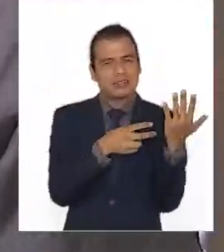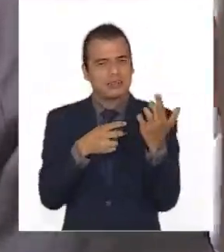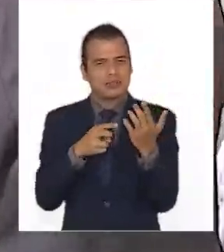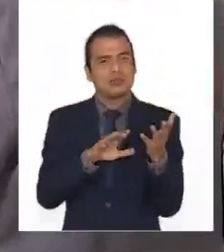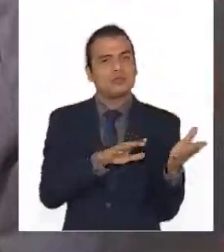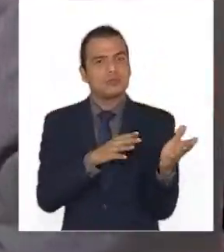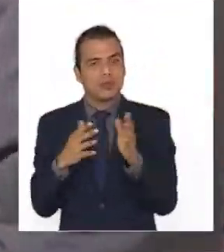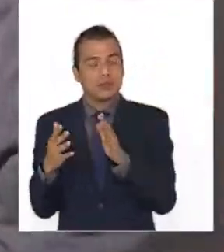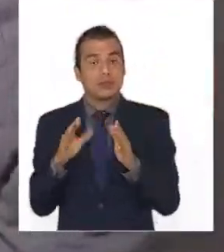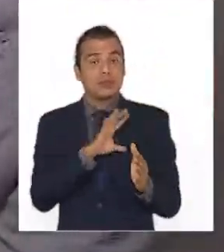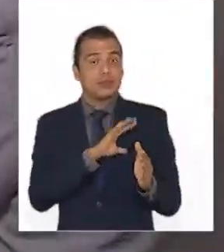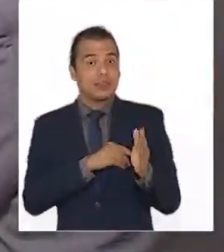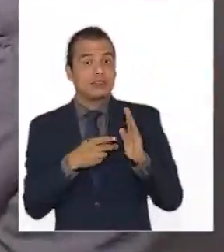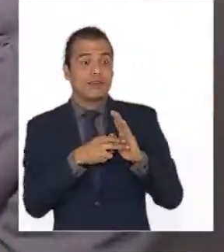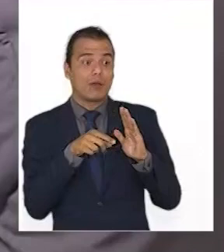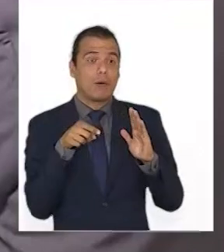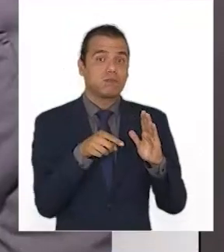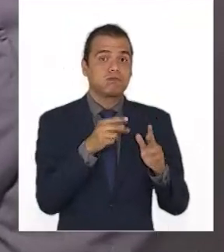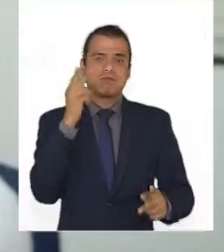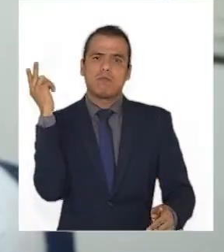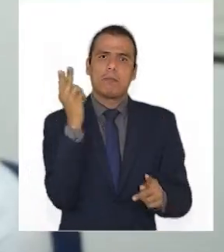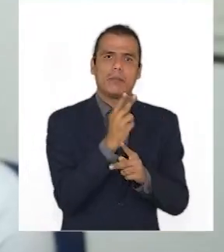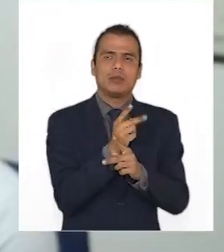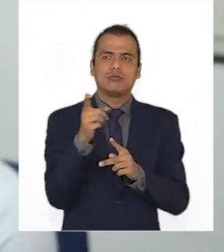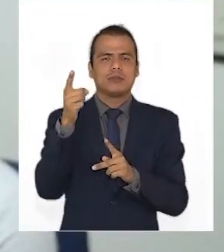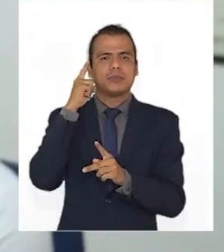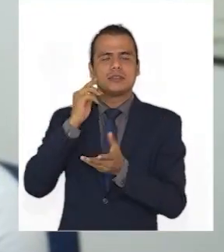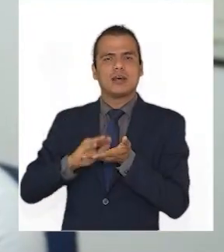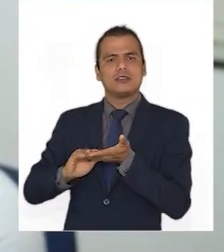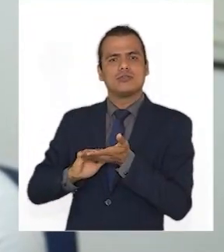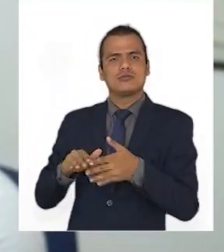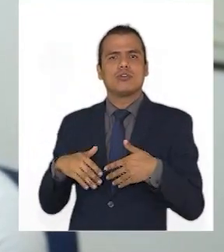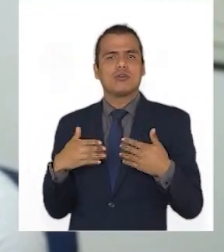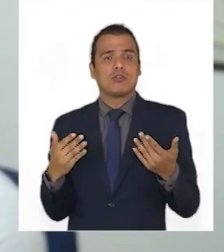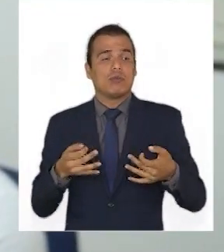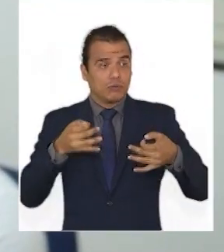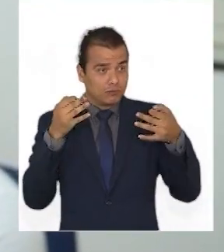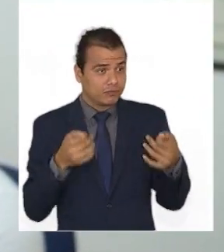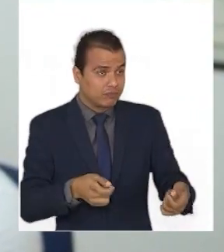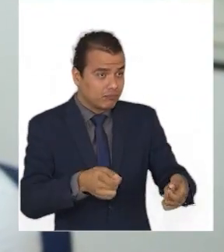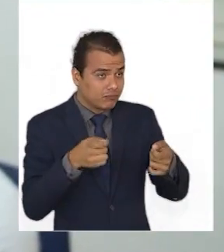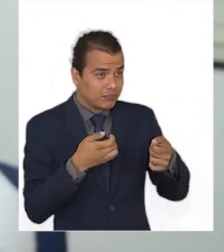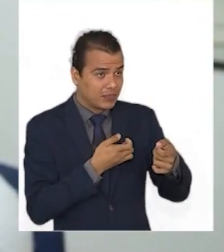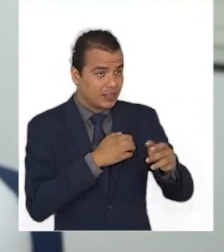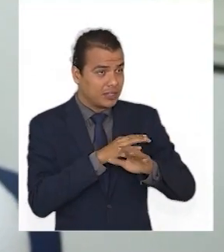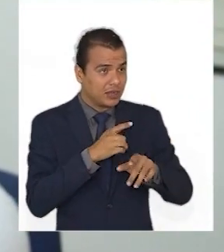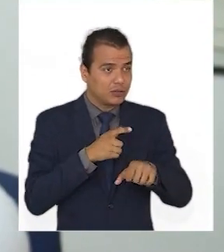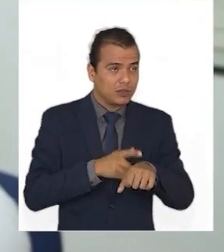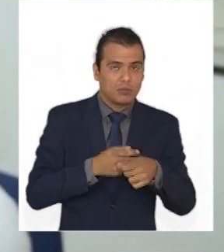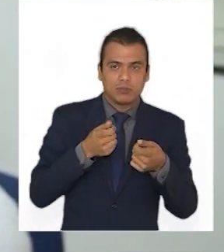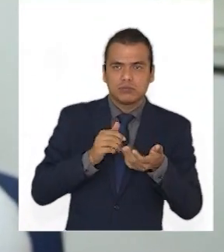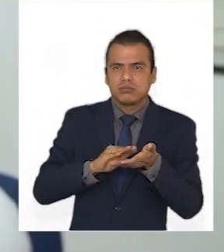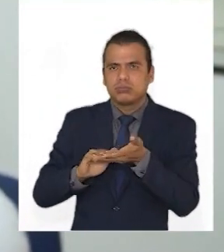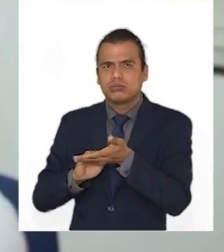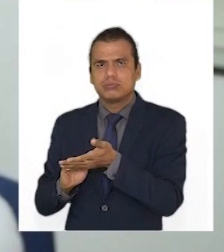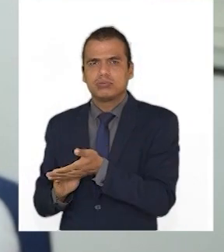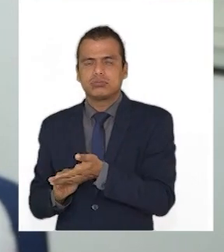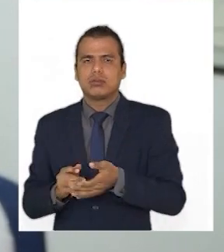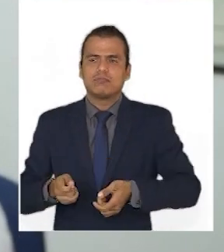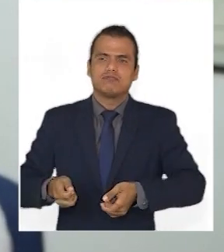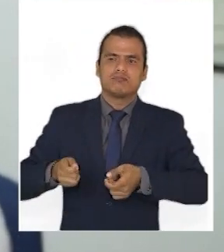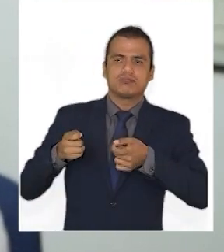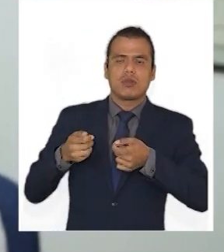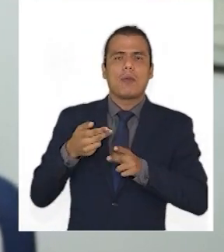tenemos que hacer es entender que como alcalde de Cali, ganando la elección, estaría asumiendo en 3 meses. Eso significa que el alcalde va a tener